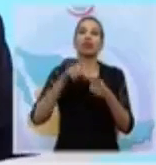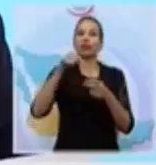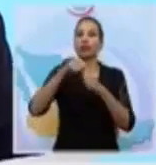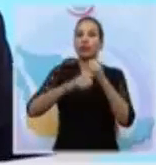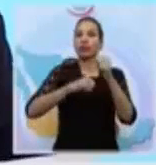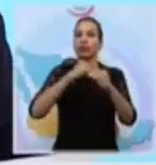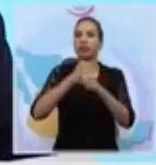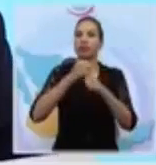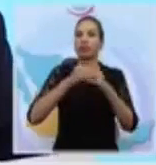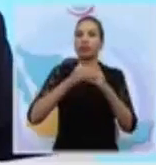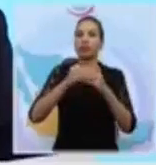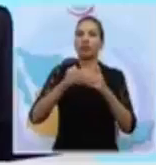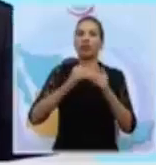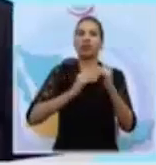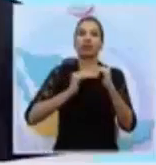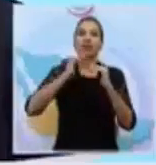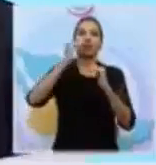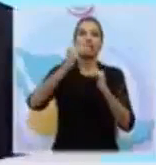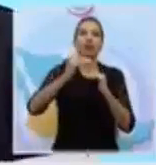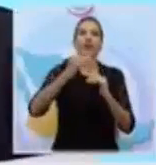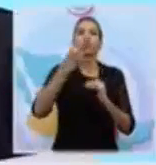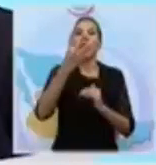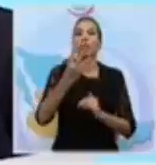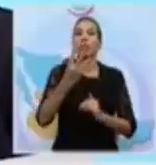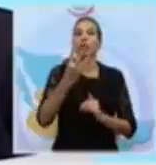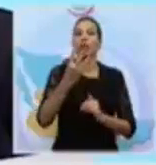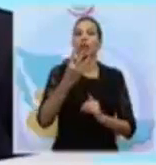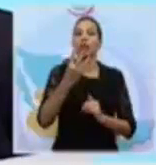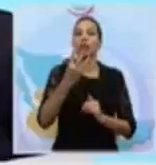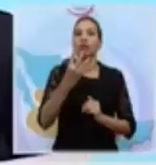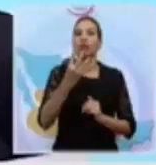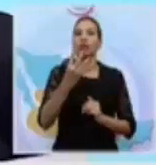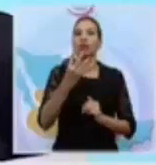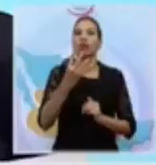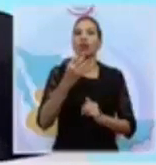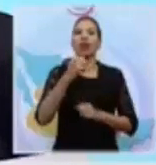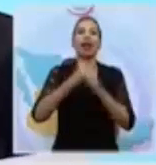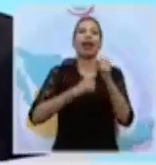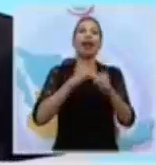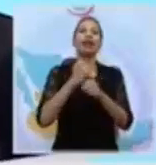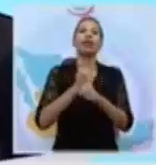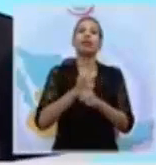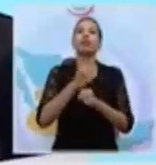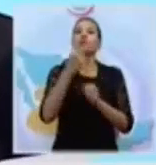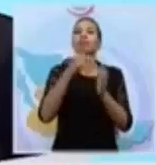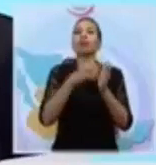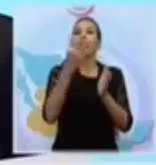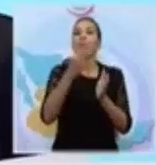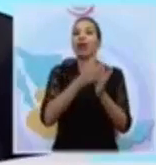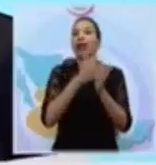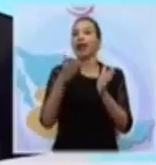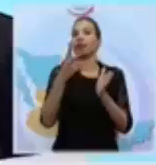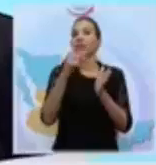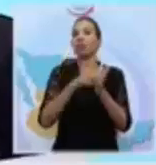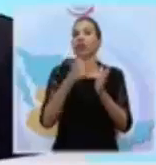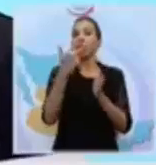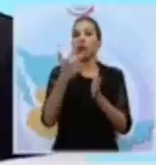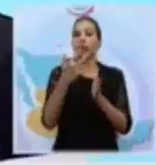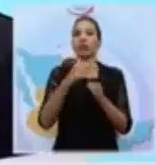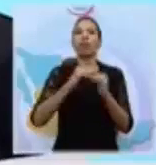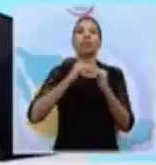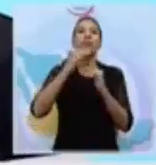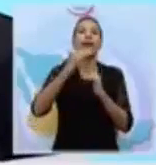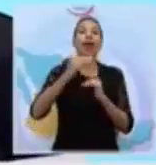milenio, subieron a casi 4 en los años de 2004 a 2008 y a más